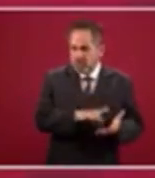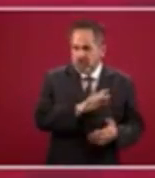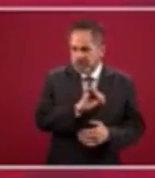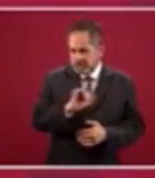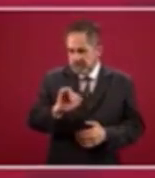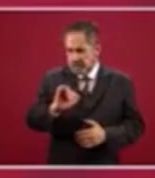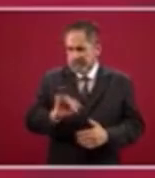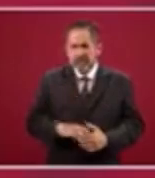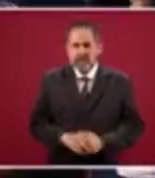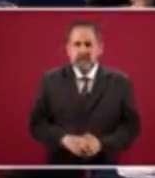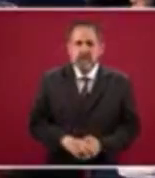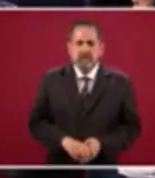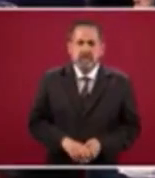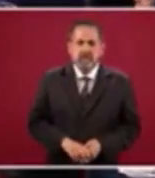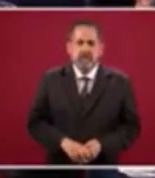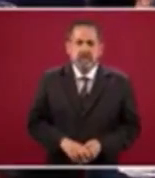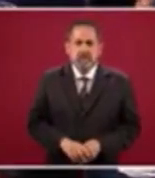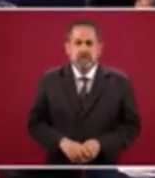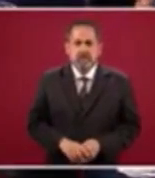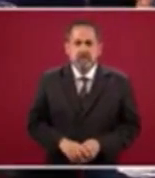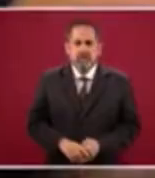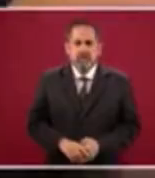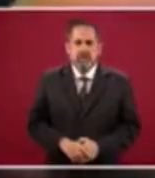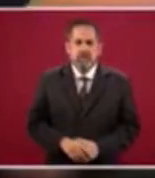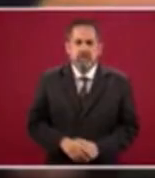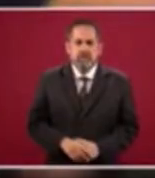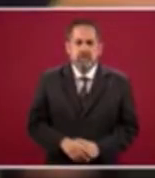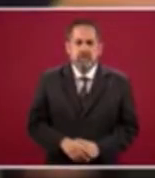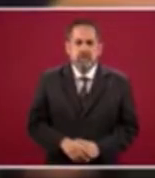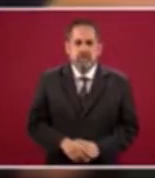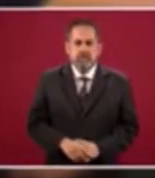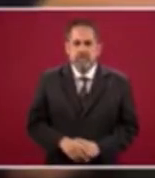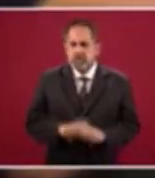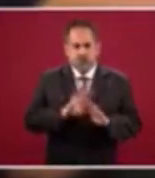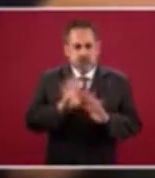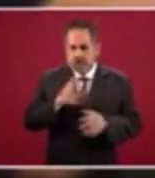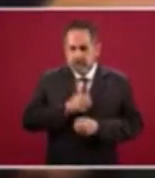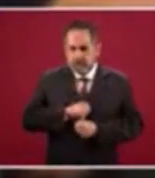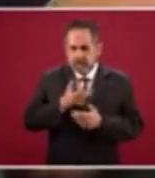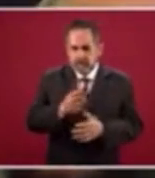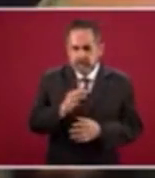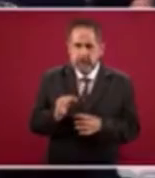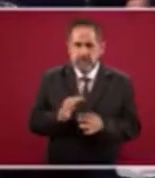Señor presidente, ¿vas a? No, ya expresé.